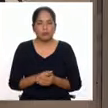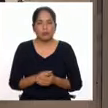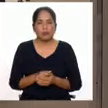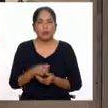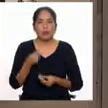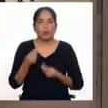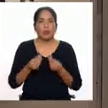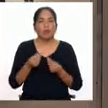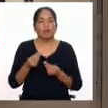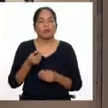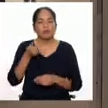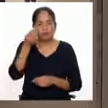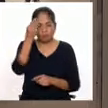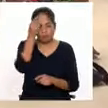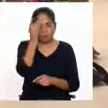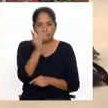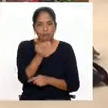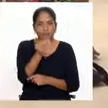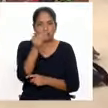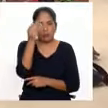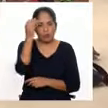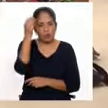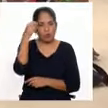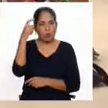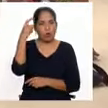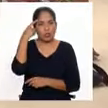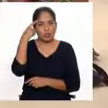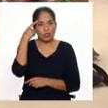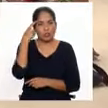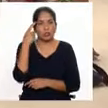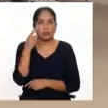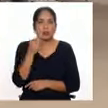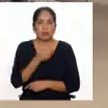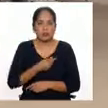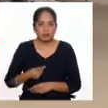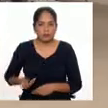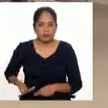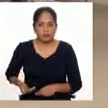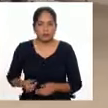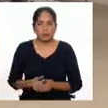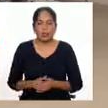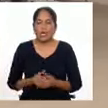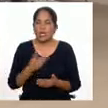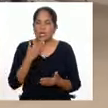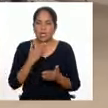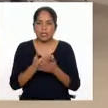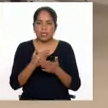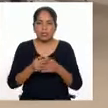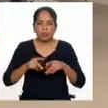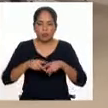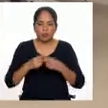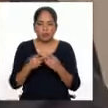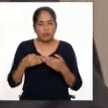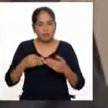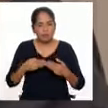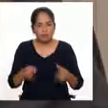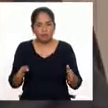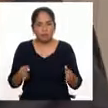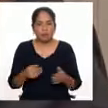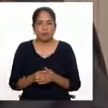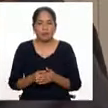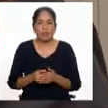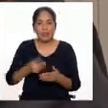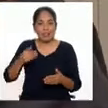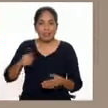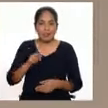de la presidenta, se han empezado a destrabar y ya se están inaugurando. Antes del 28